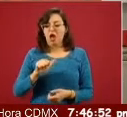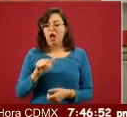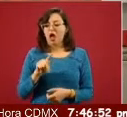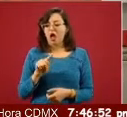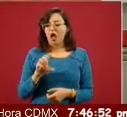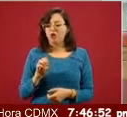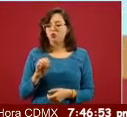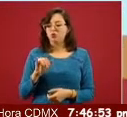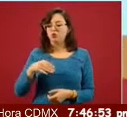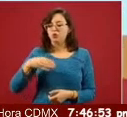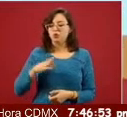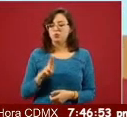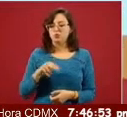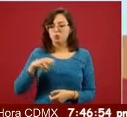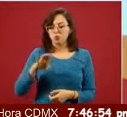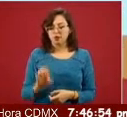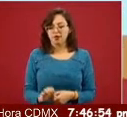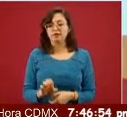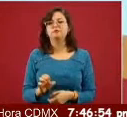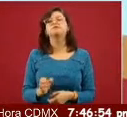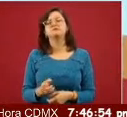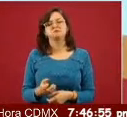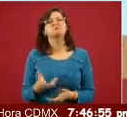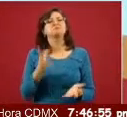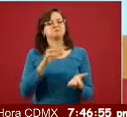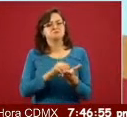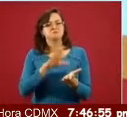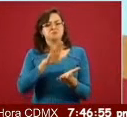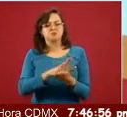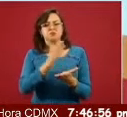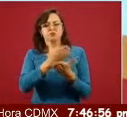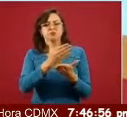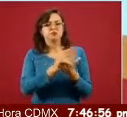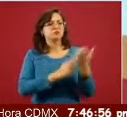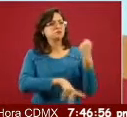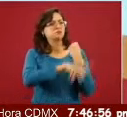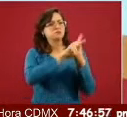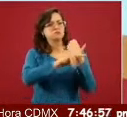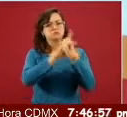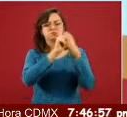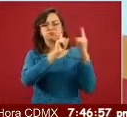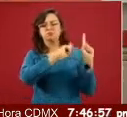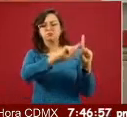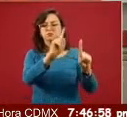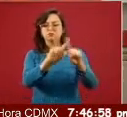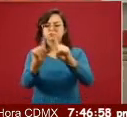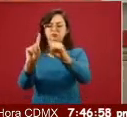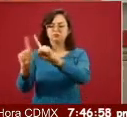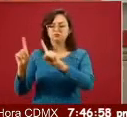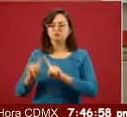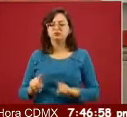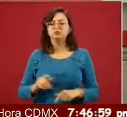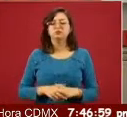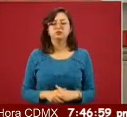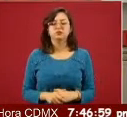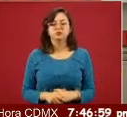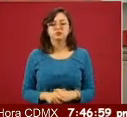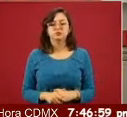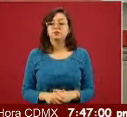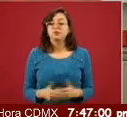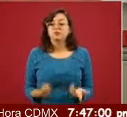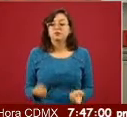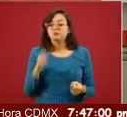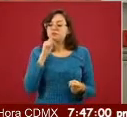uso actual. Tiene un registro sanitario en varios países con esa naturaleza. Como ha ocurrido con